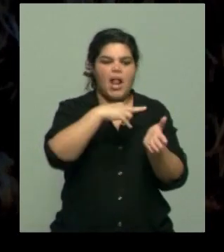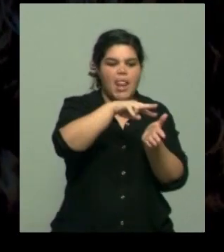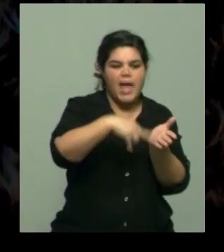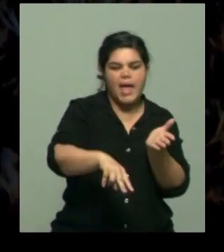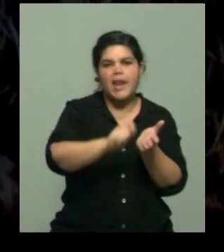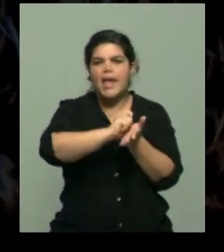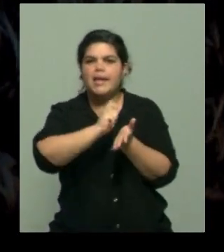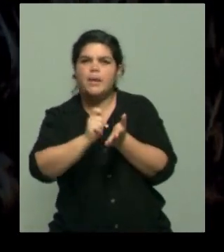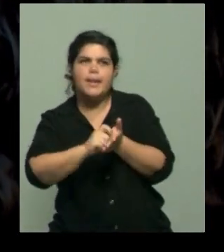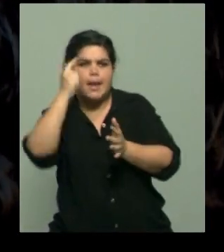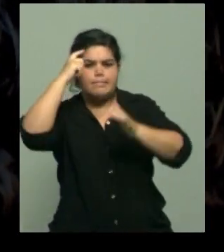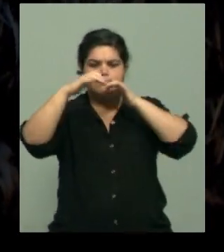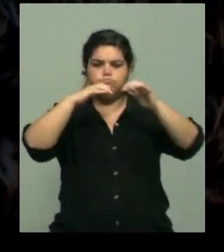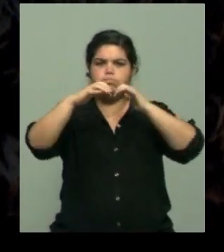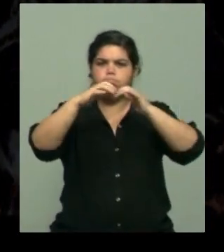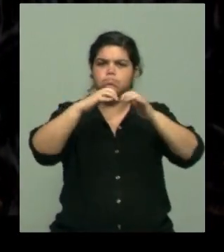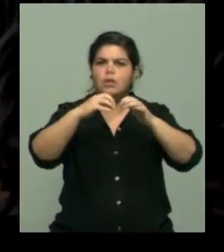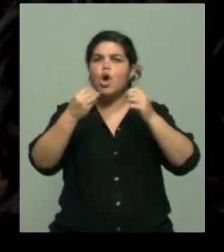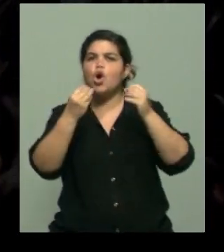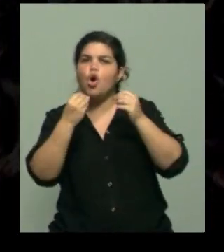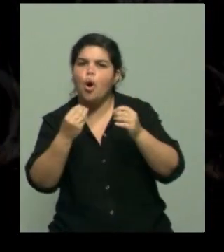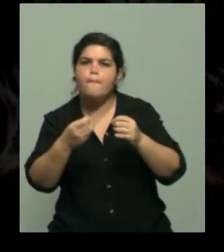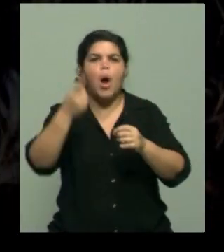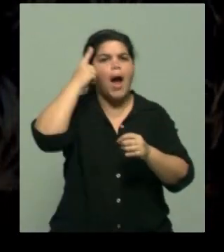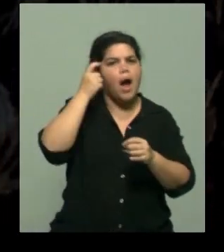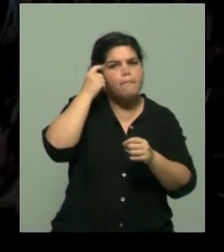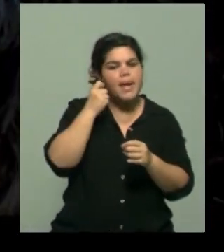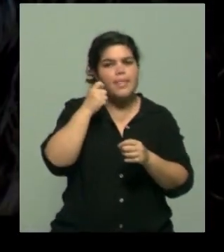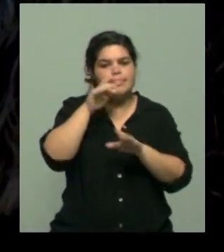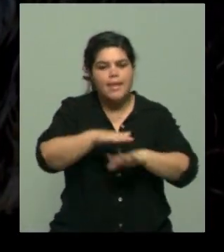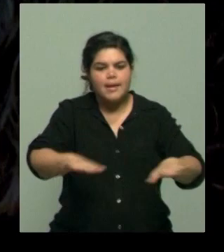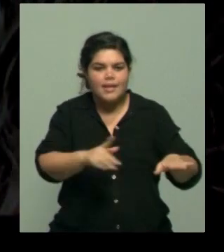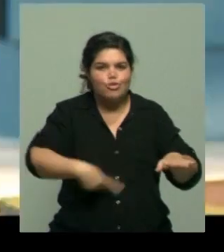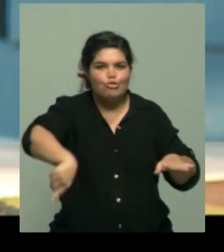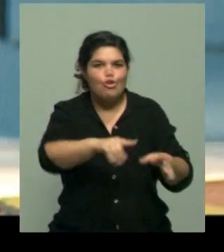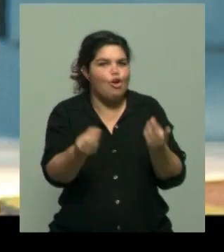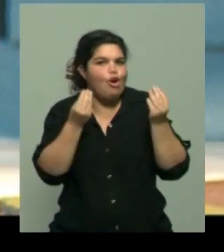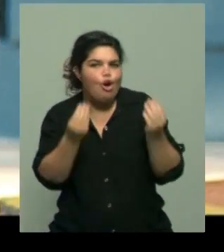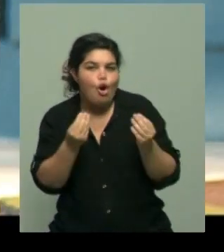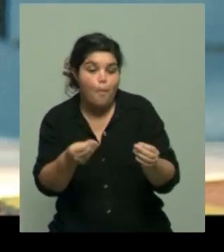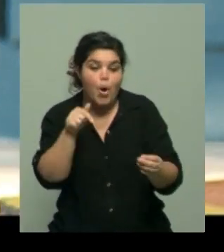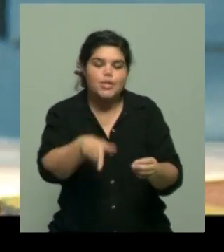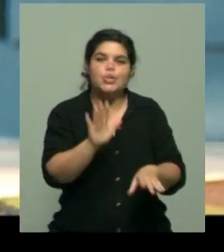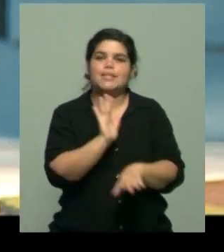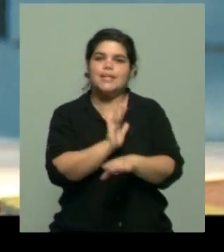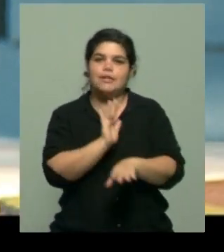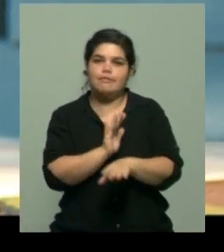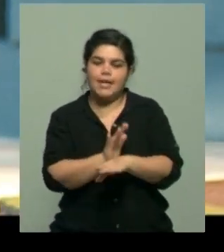se ponen en juego desde niños en ese proceso. Entonces vos haces un trabajo